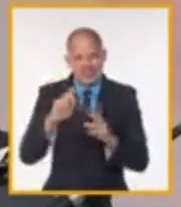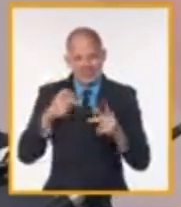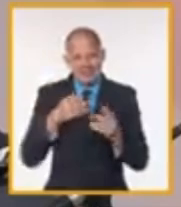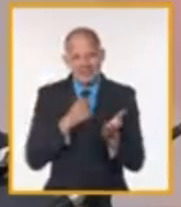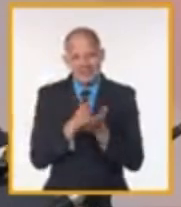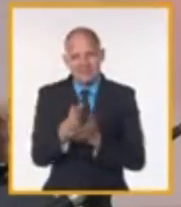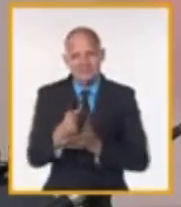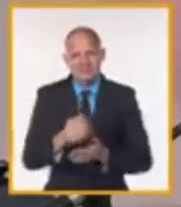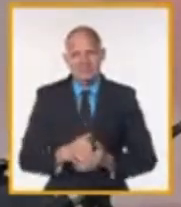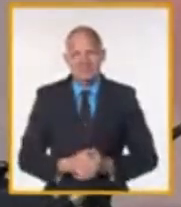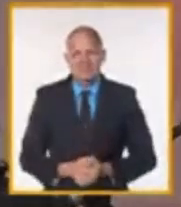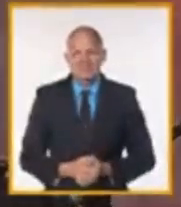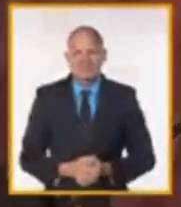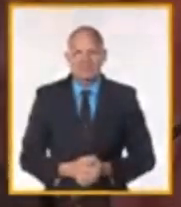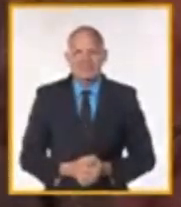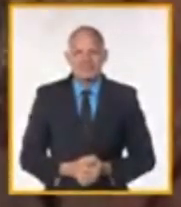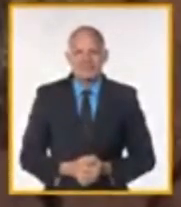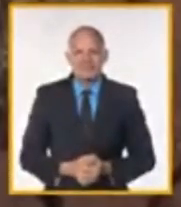redonda